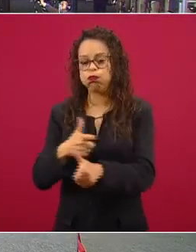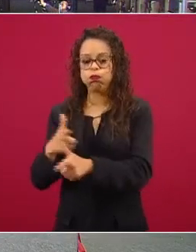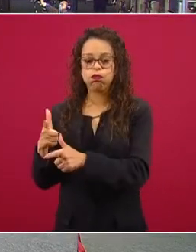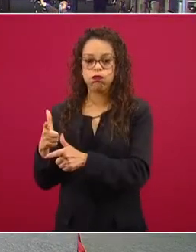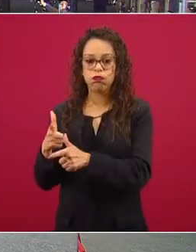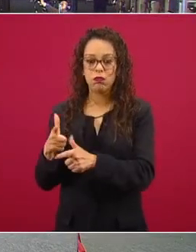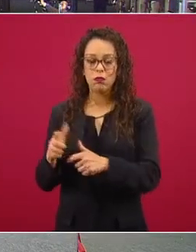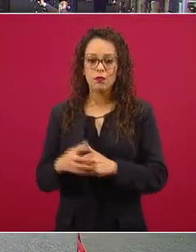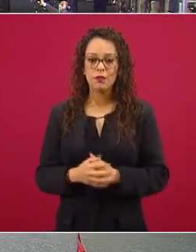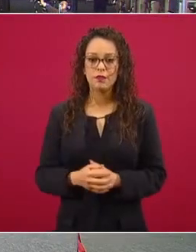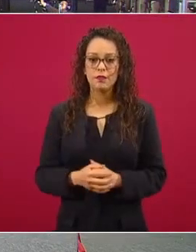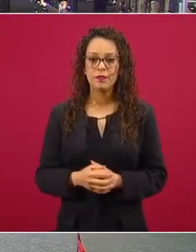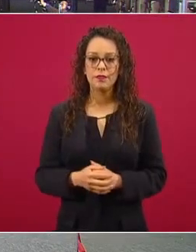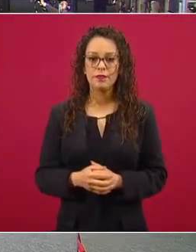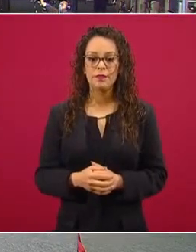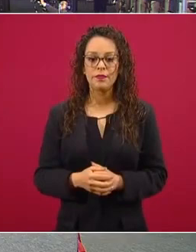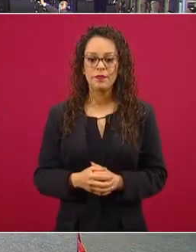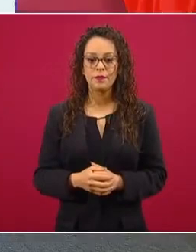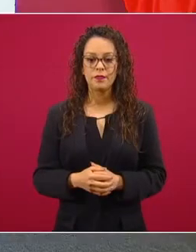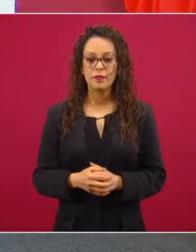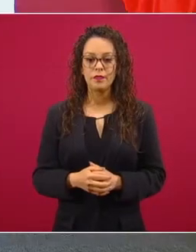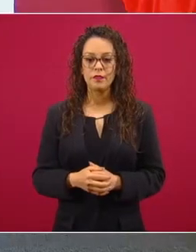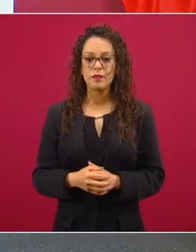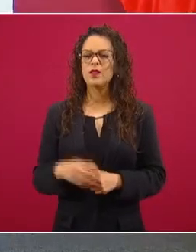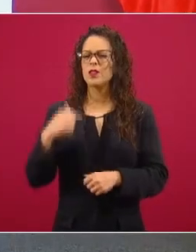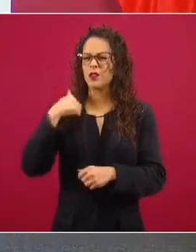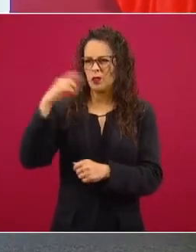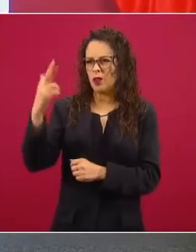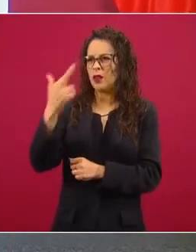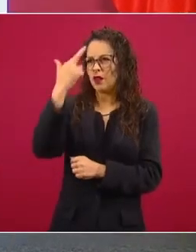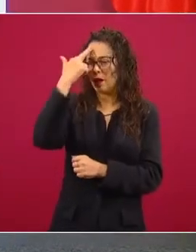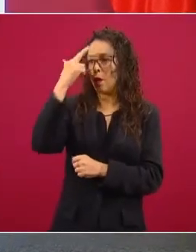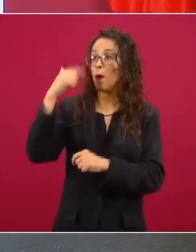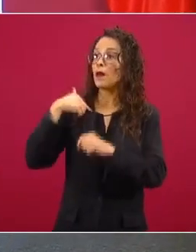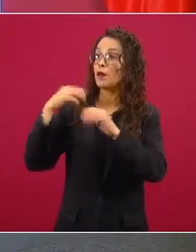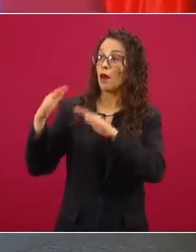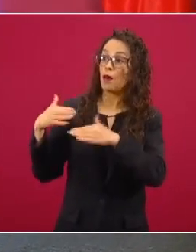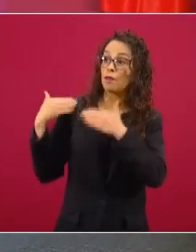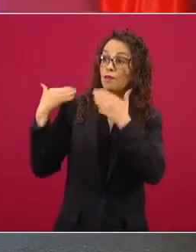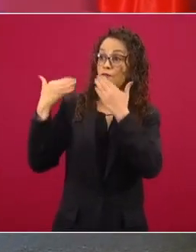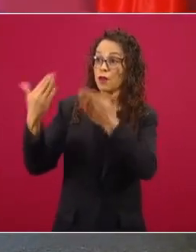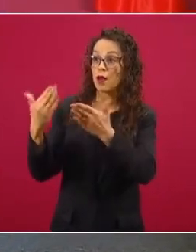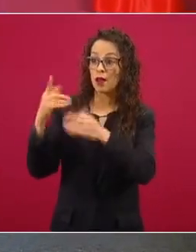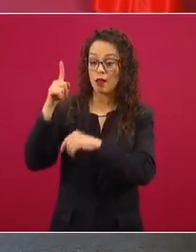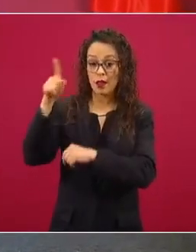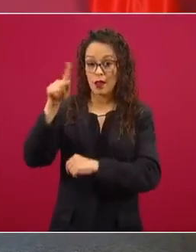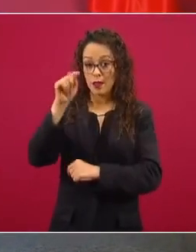porque llegué, me acuerdo, a Tepic